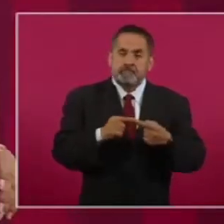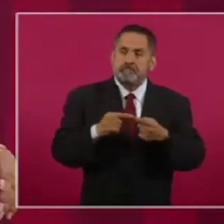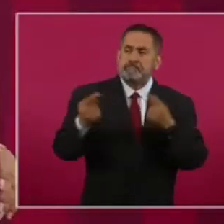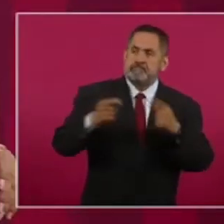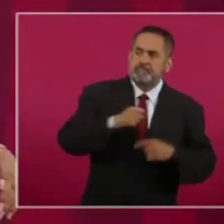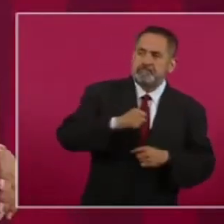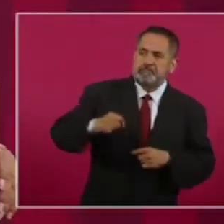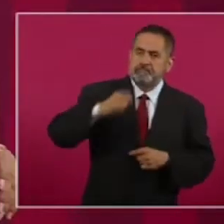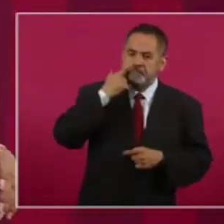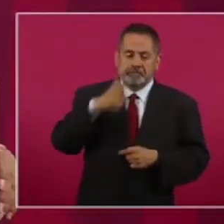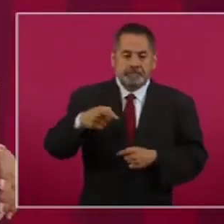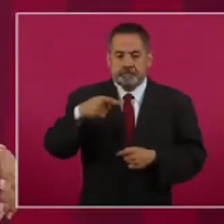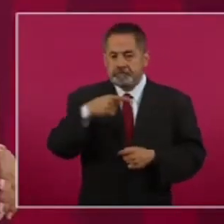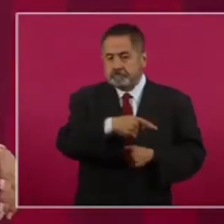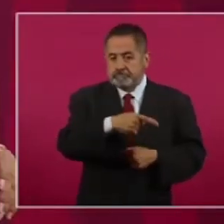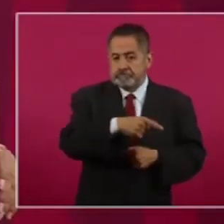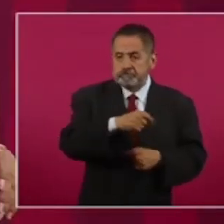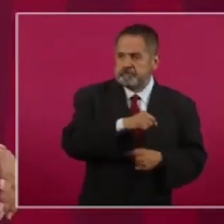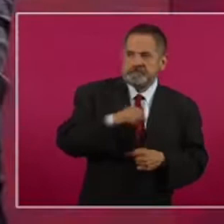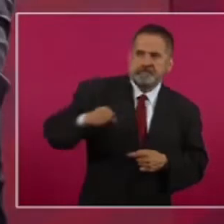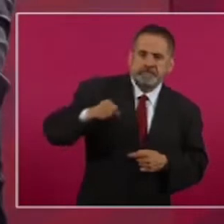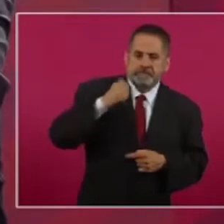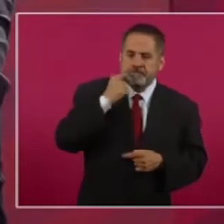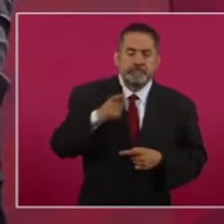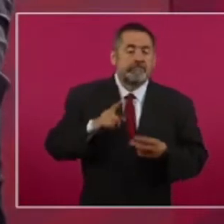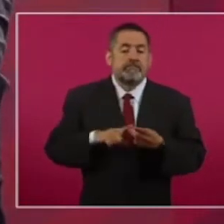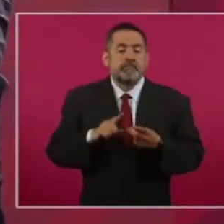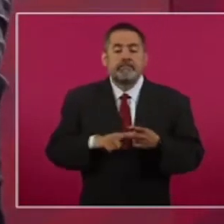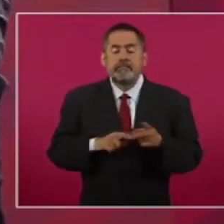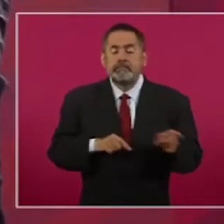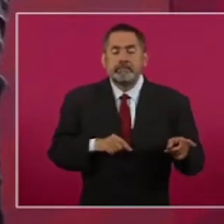oposiciones, ¿no? Resistencias,